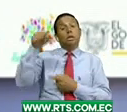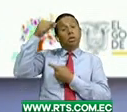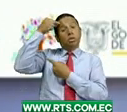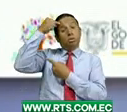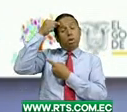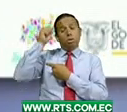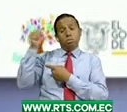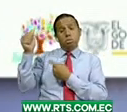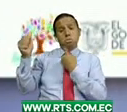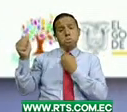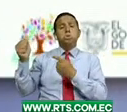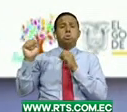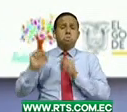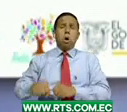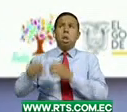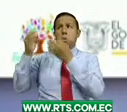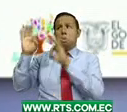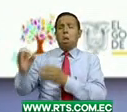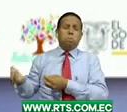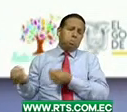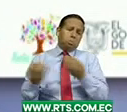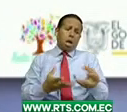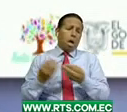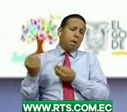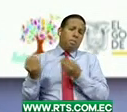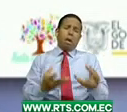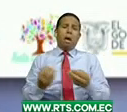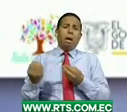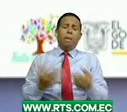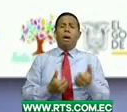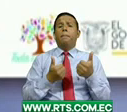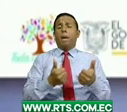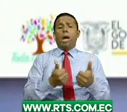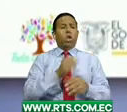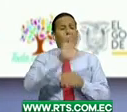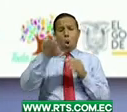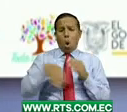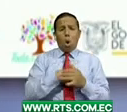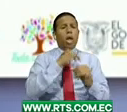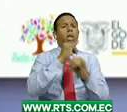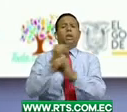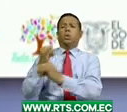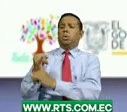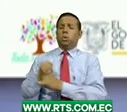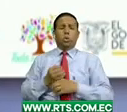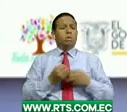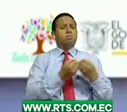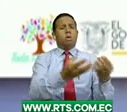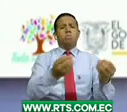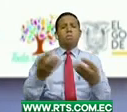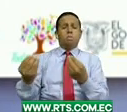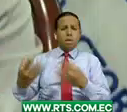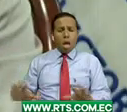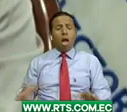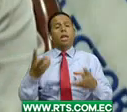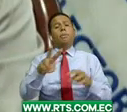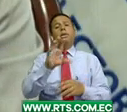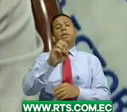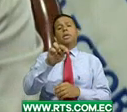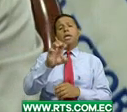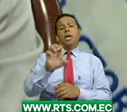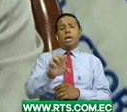el ordenamiento de las finanzas públicas, optimizando el presupuesto de todas las instituciones, incluso las del Consejo Nacional Electoral. Y